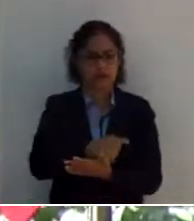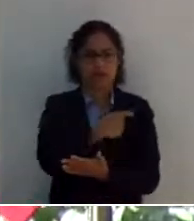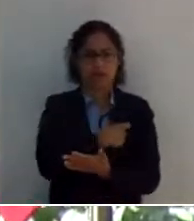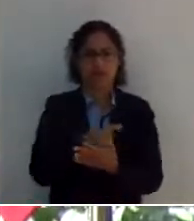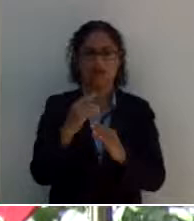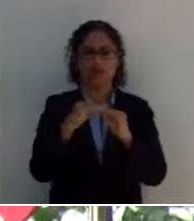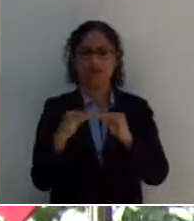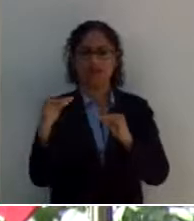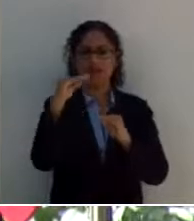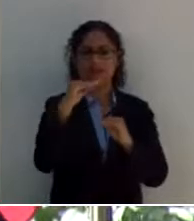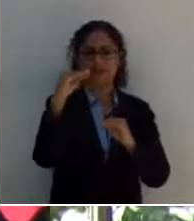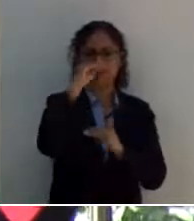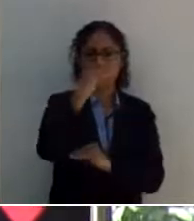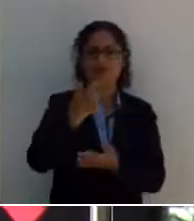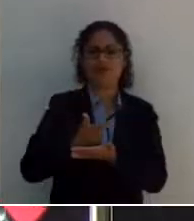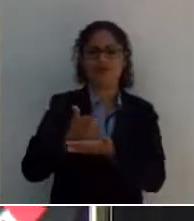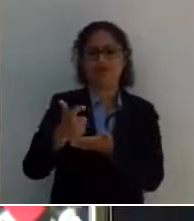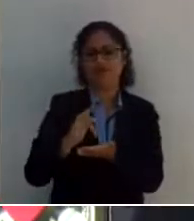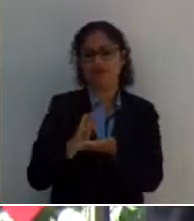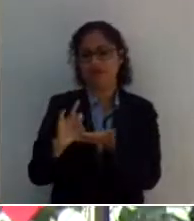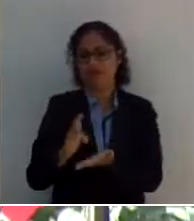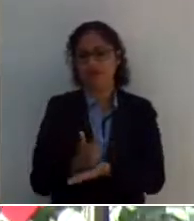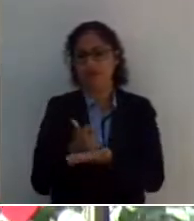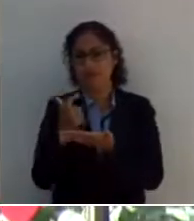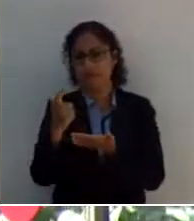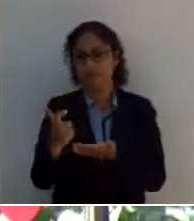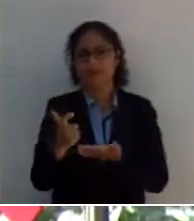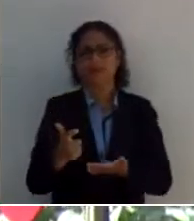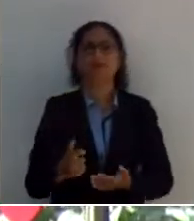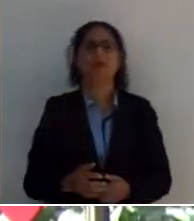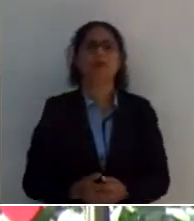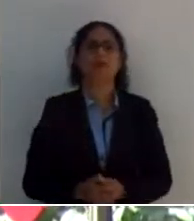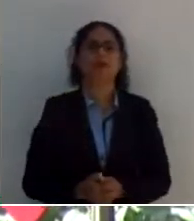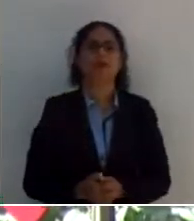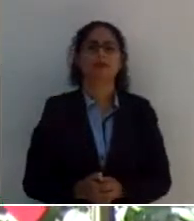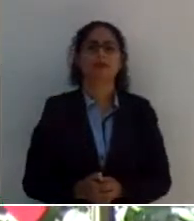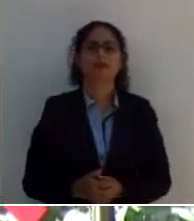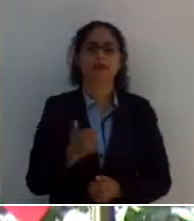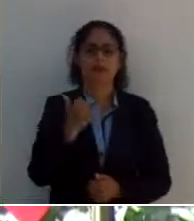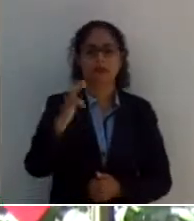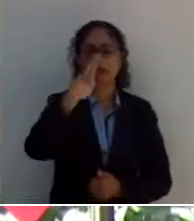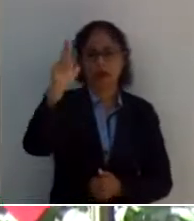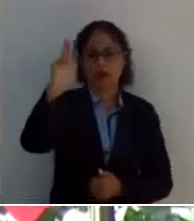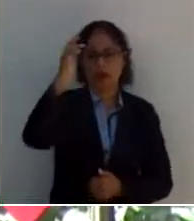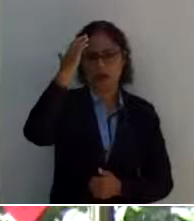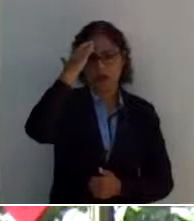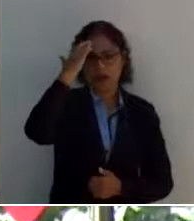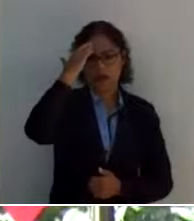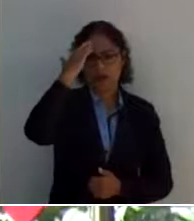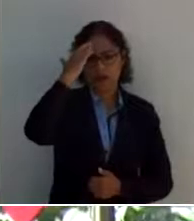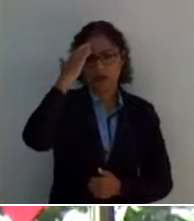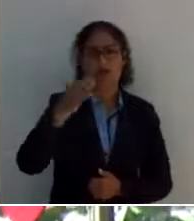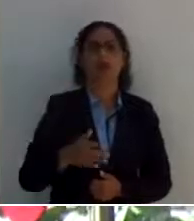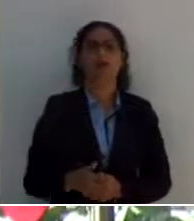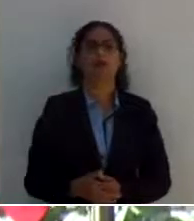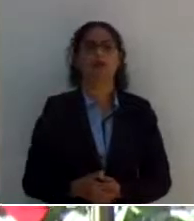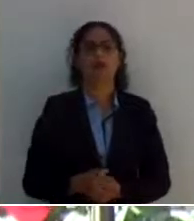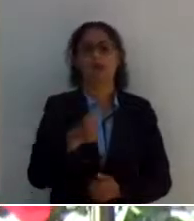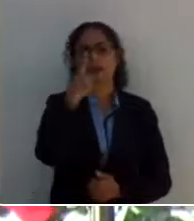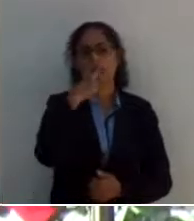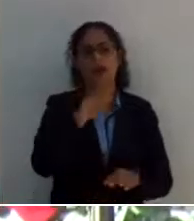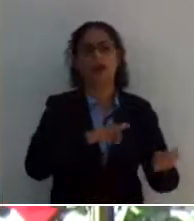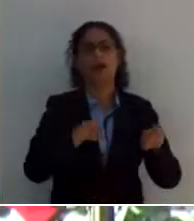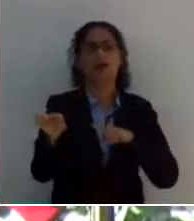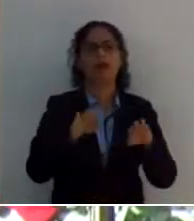de ascensos y de el reconocimiento a la